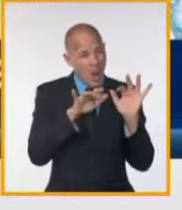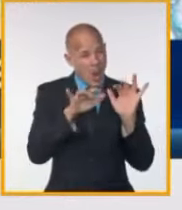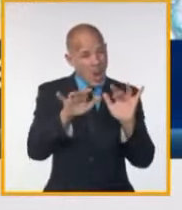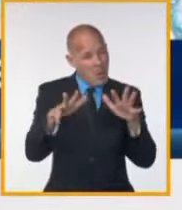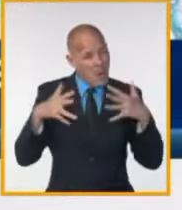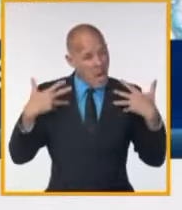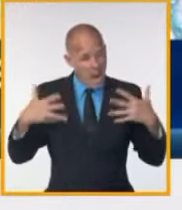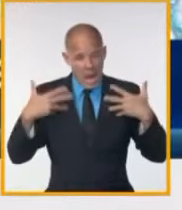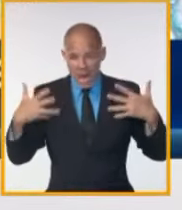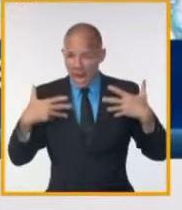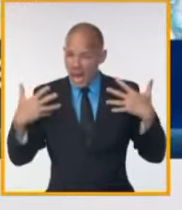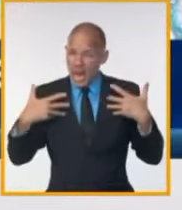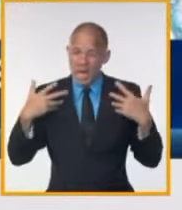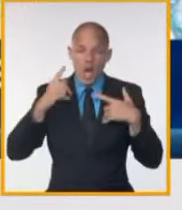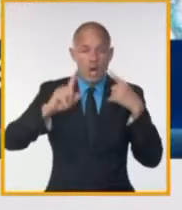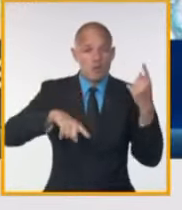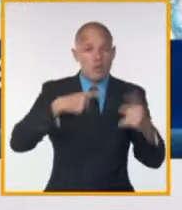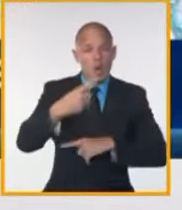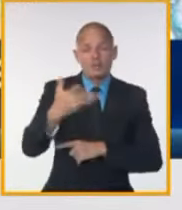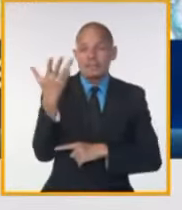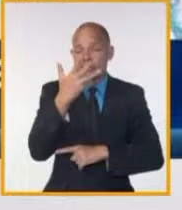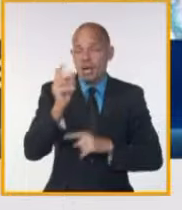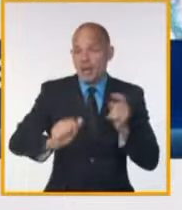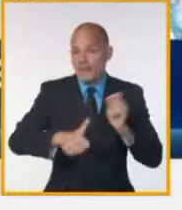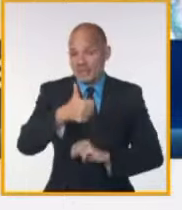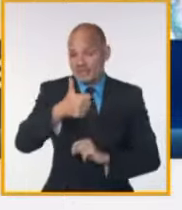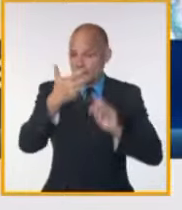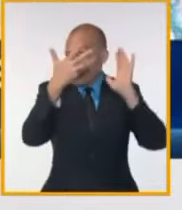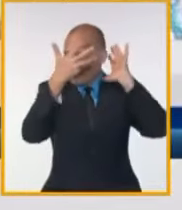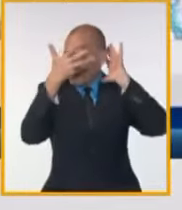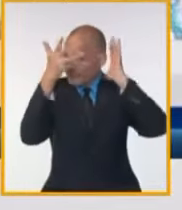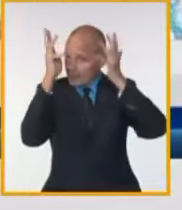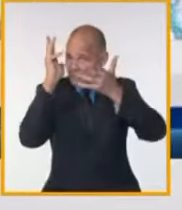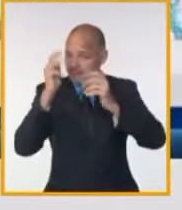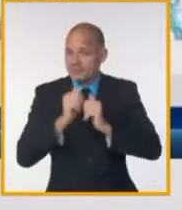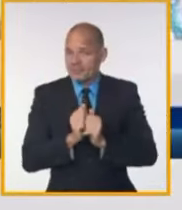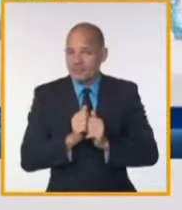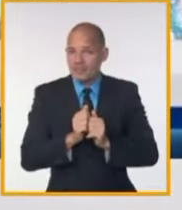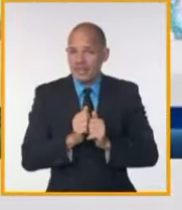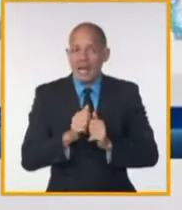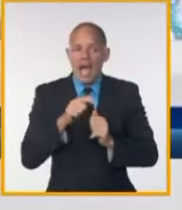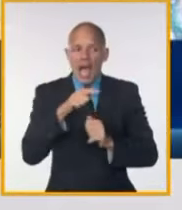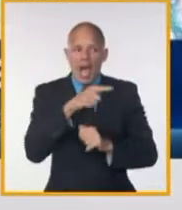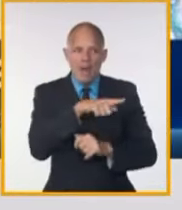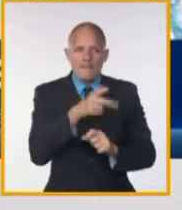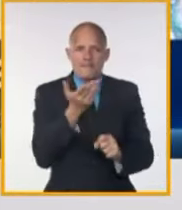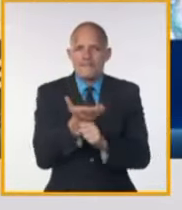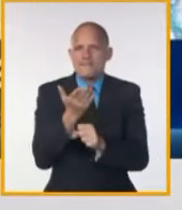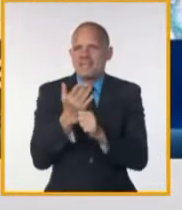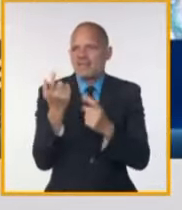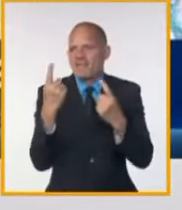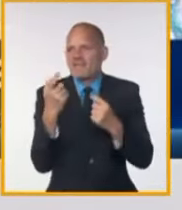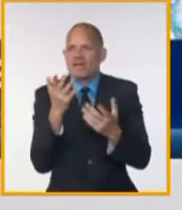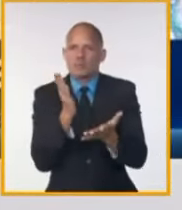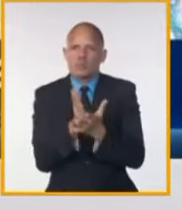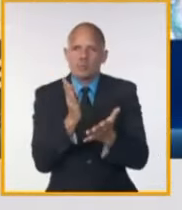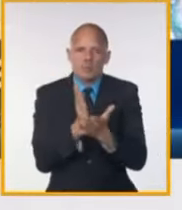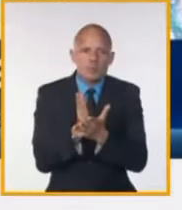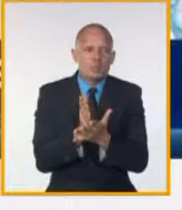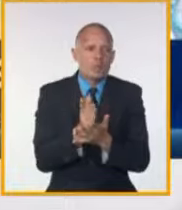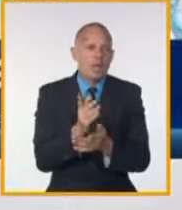puntos en todo el país marcha a favor de la educación pública esto para